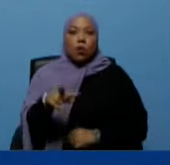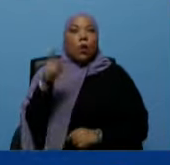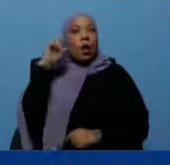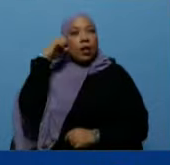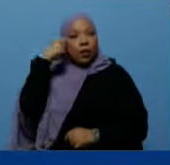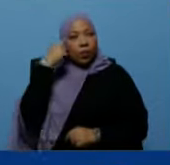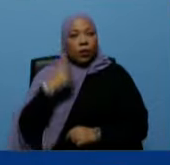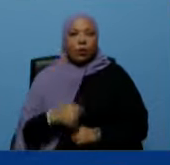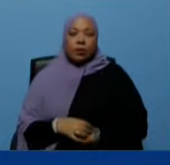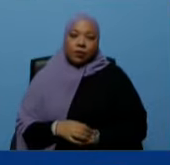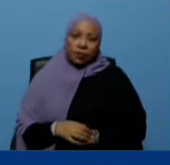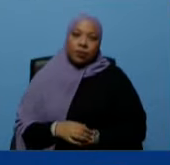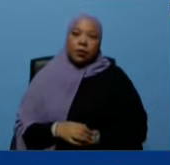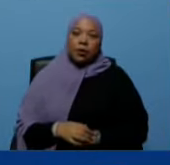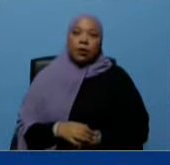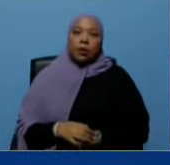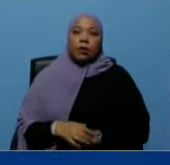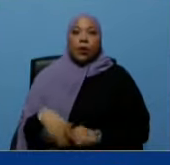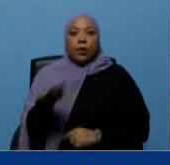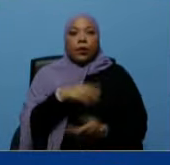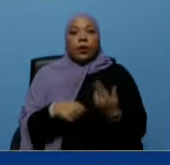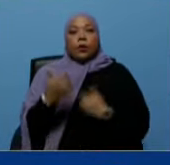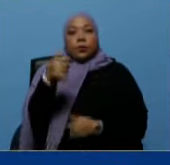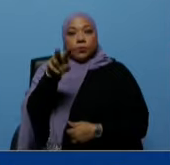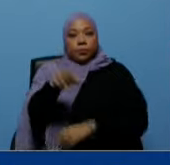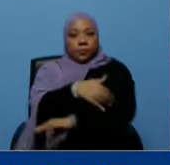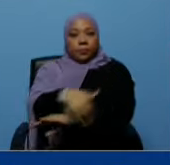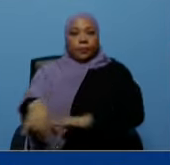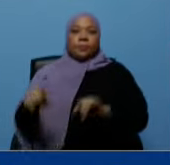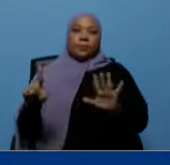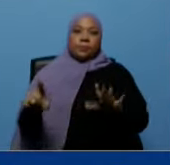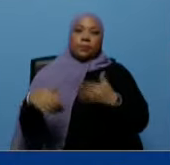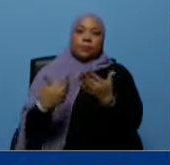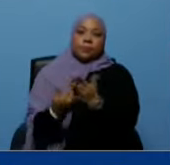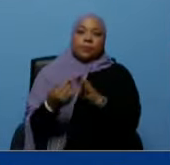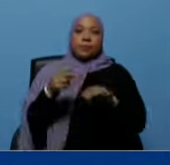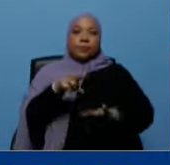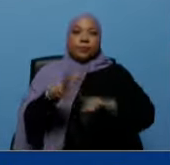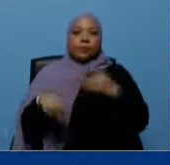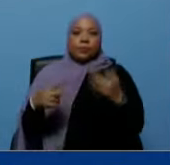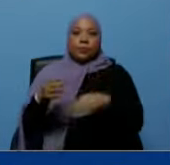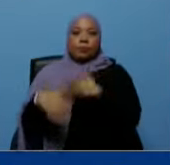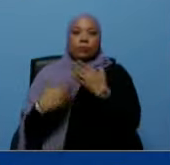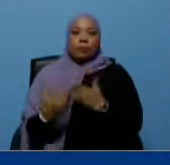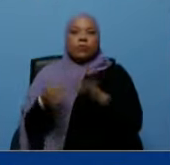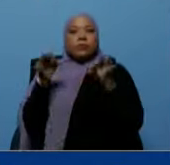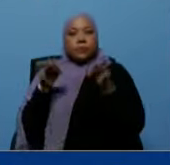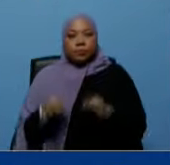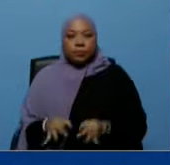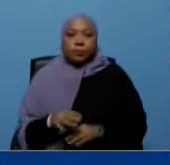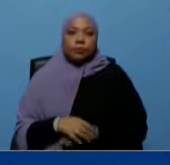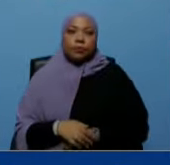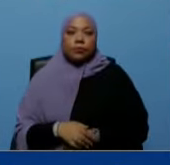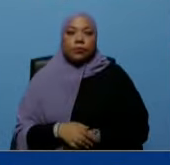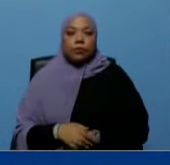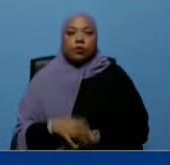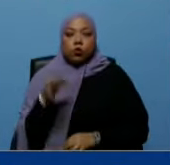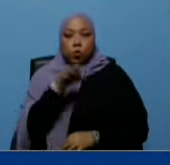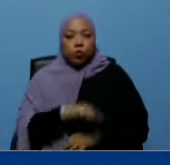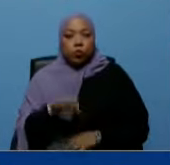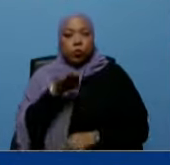recuerdo, Valera. Allá en la avenida 13 con la calle 6 y 7, diagonal así, con la